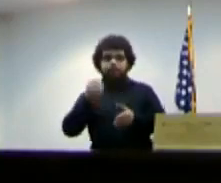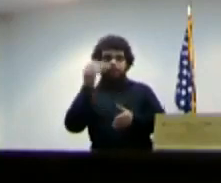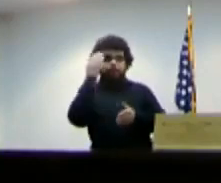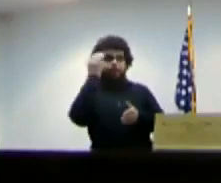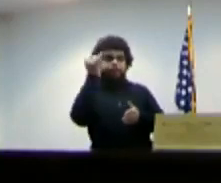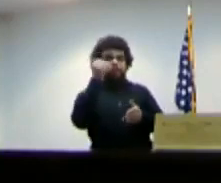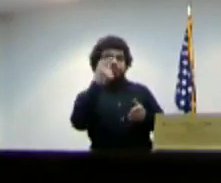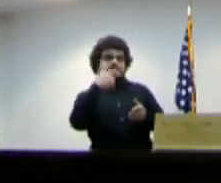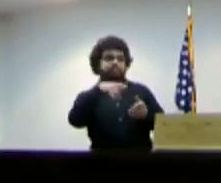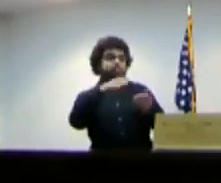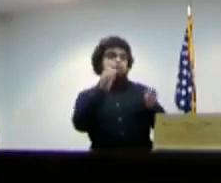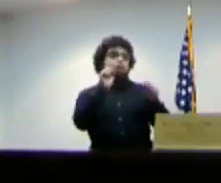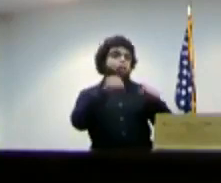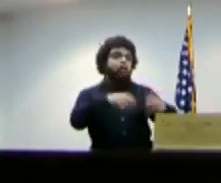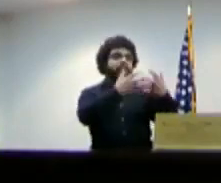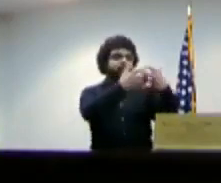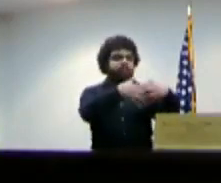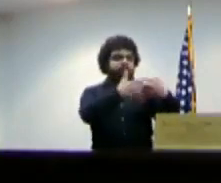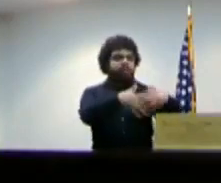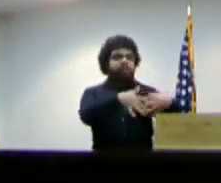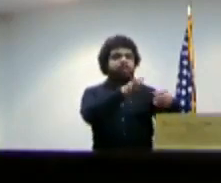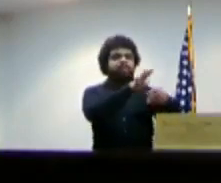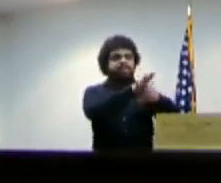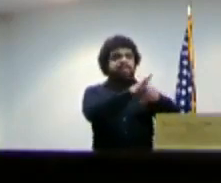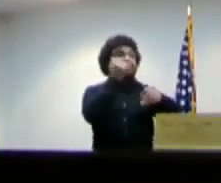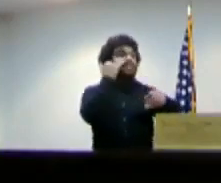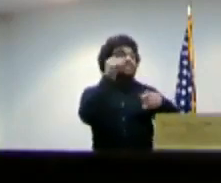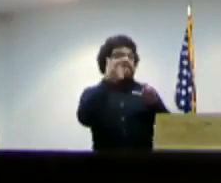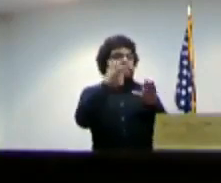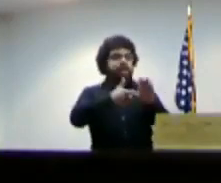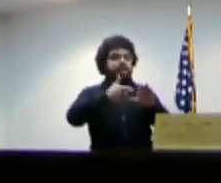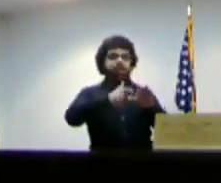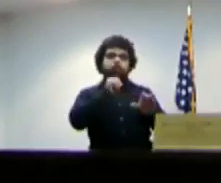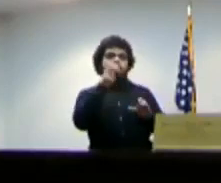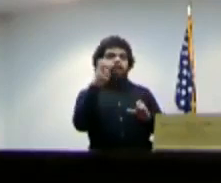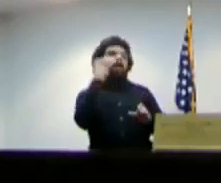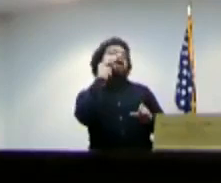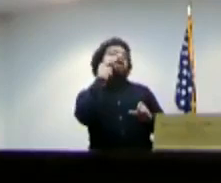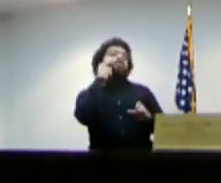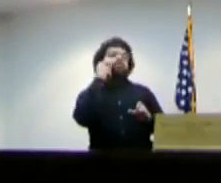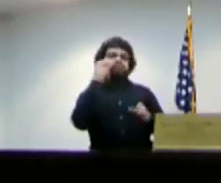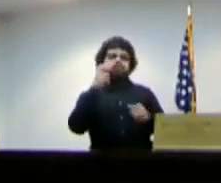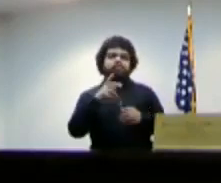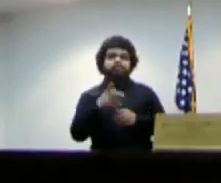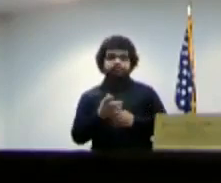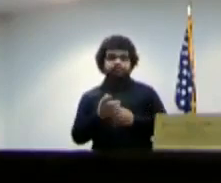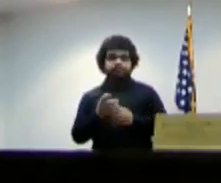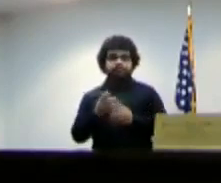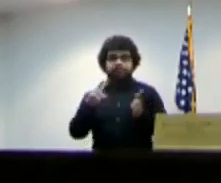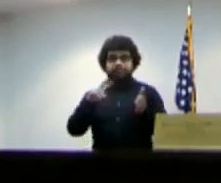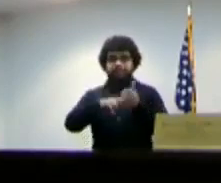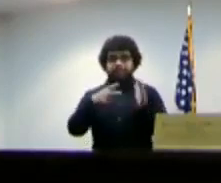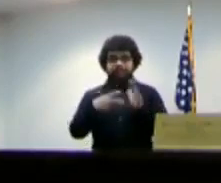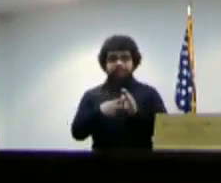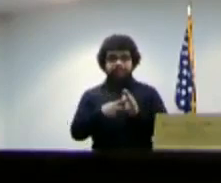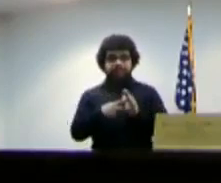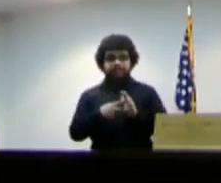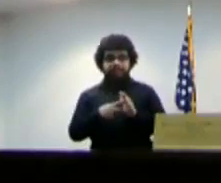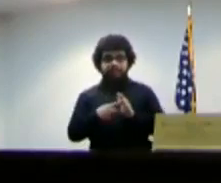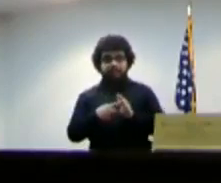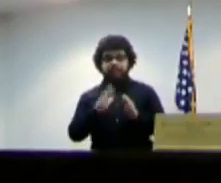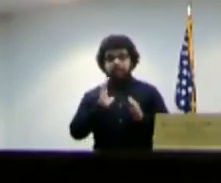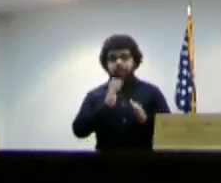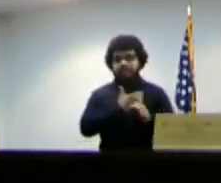un combustible caro. Así que, establecido eso, podemos decir que nuestras unidades